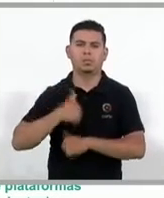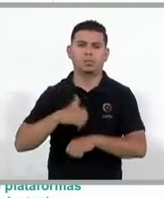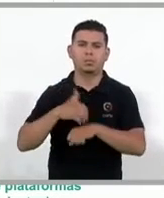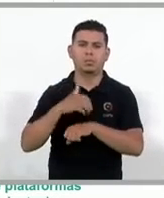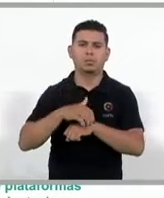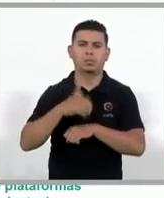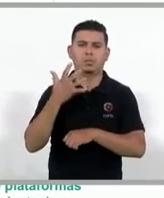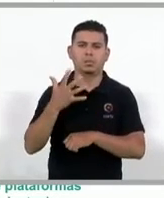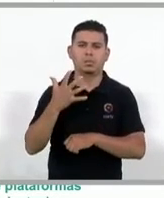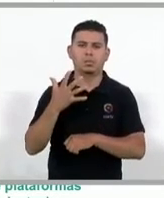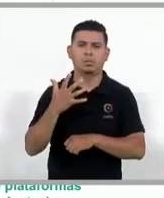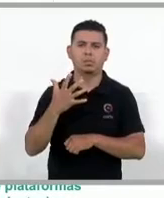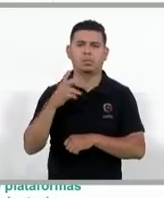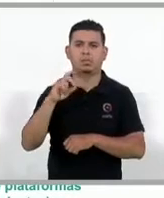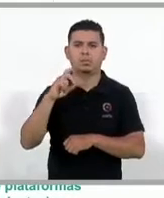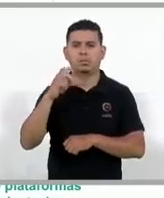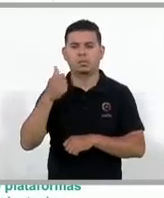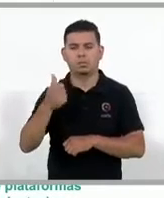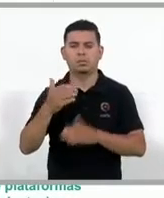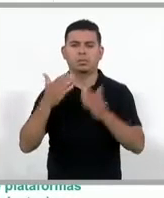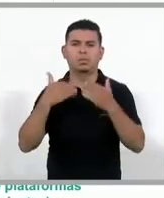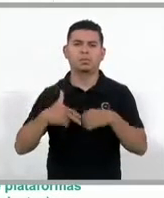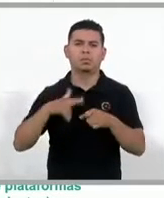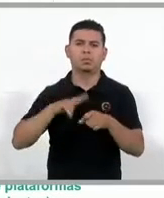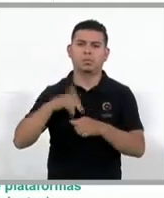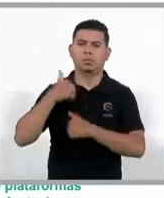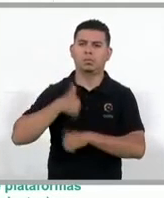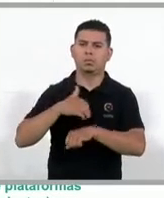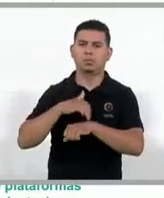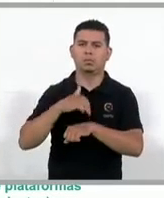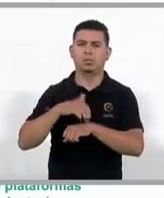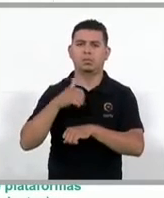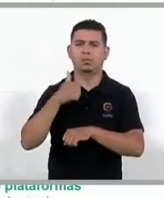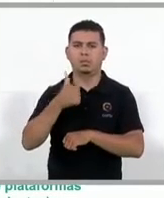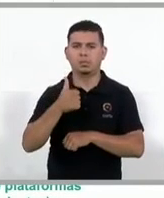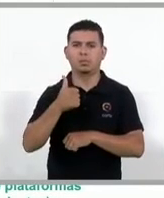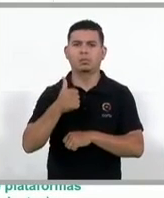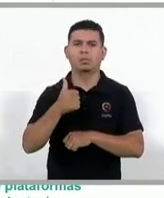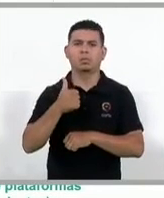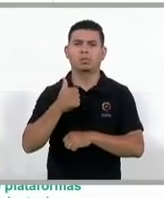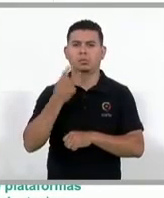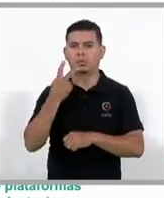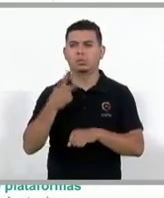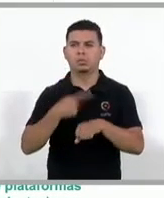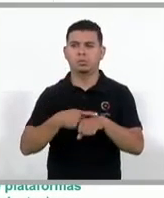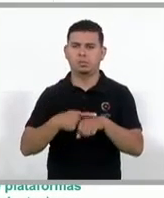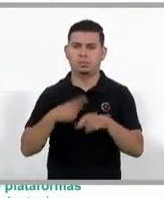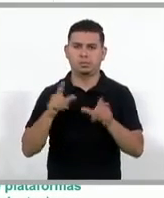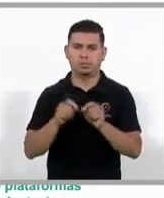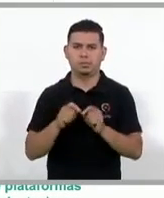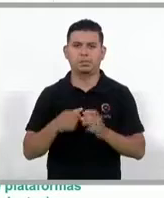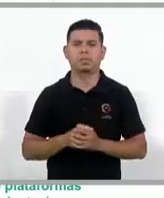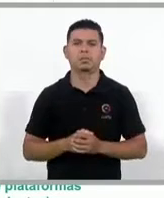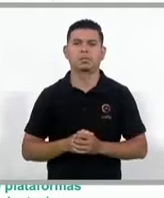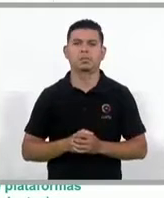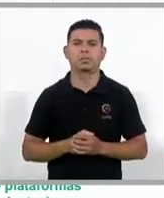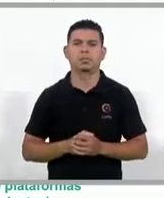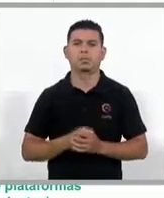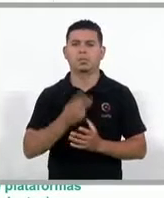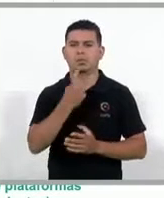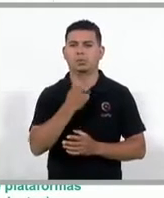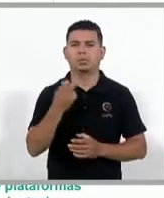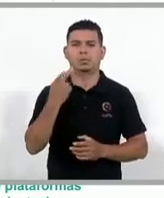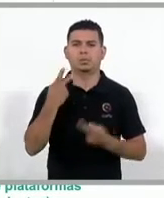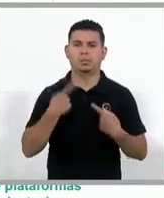número 5 36 y para la jurisdicción sanitaria número 62 de los 225